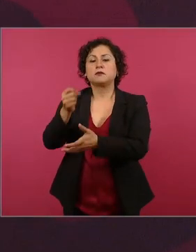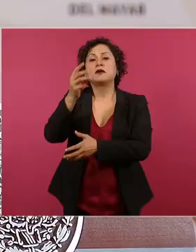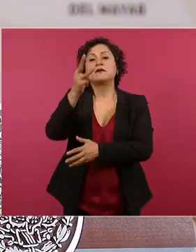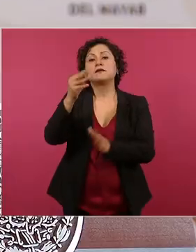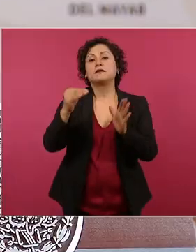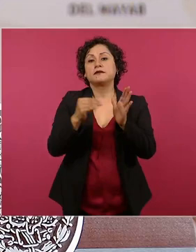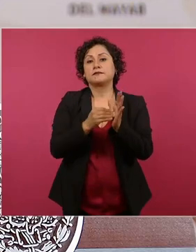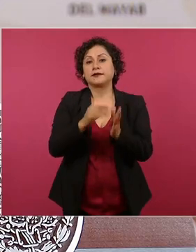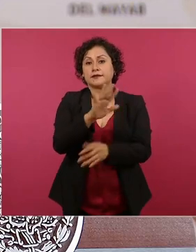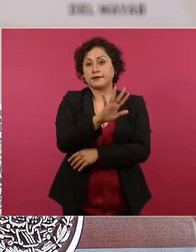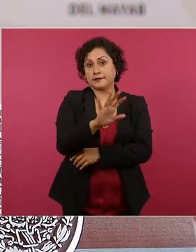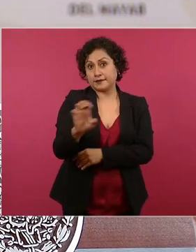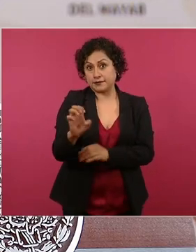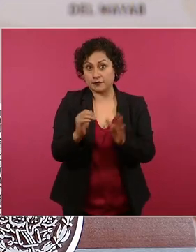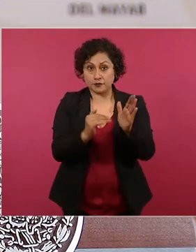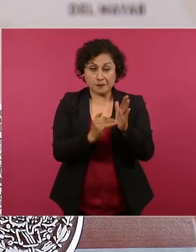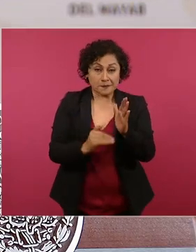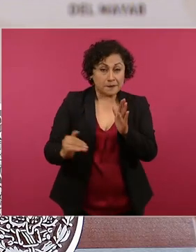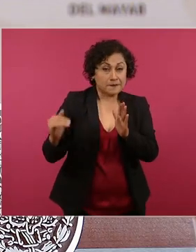3,500 millones de dólares